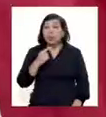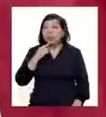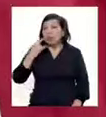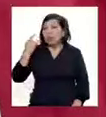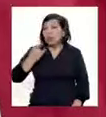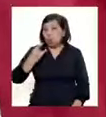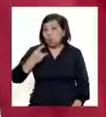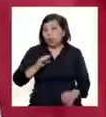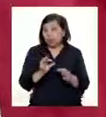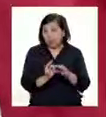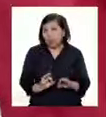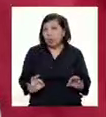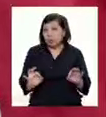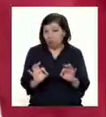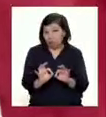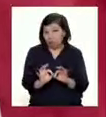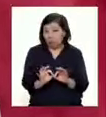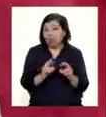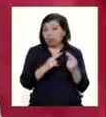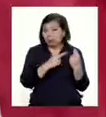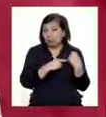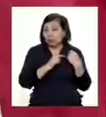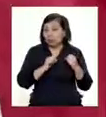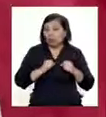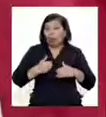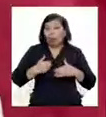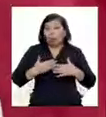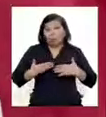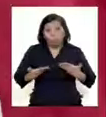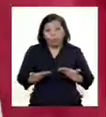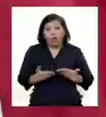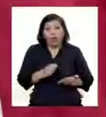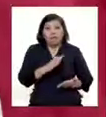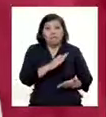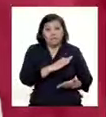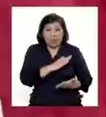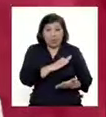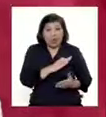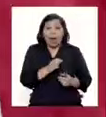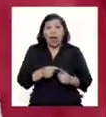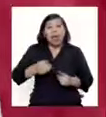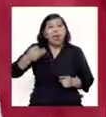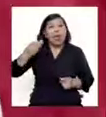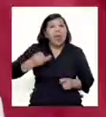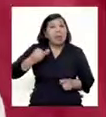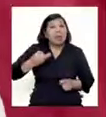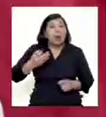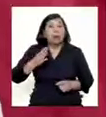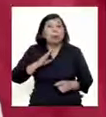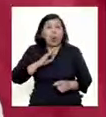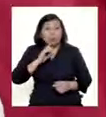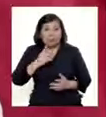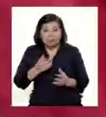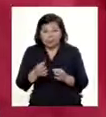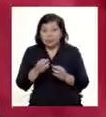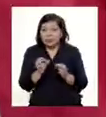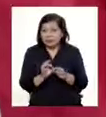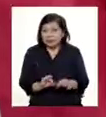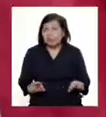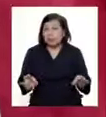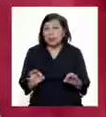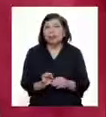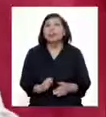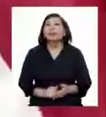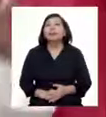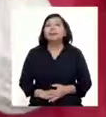urgente y es importante que la Fiscalía se comprometa para poder crear una Fiscalía especializada en el delito de extorsión. Y se lo voy a explicar por qué es importante.